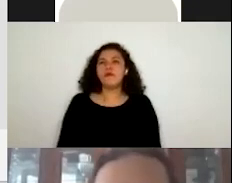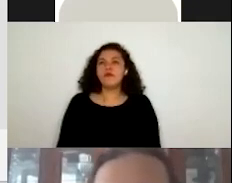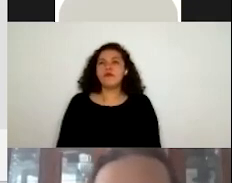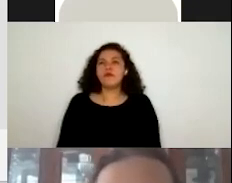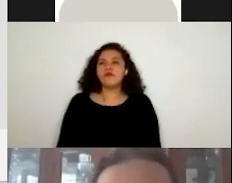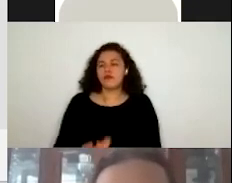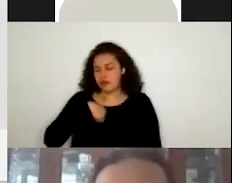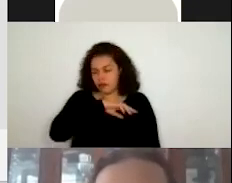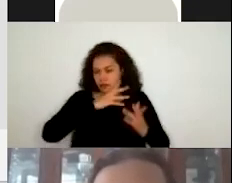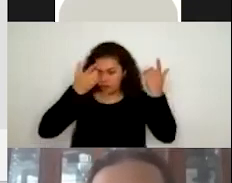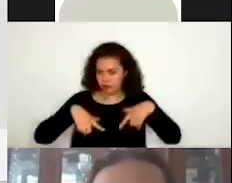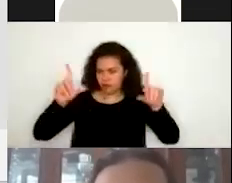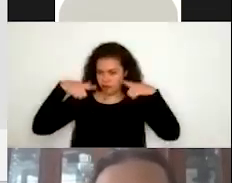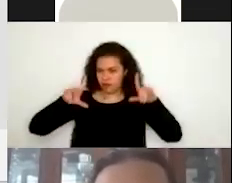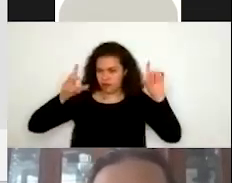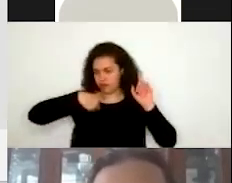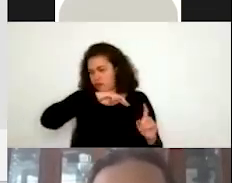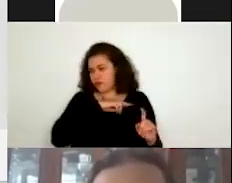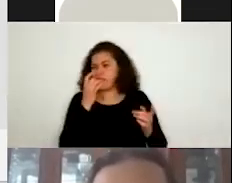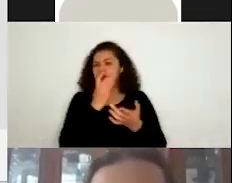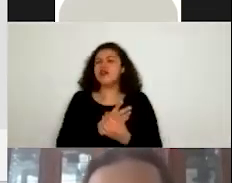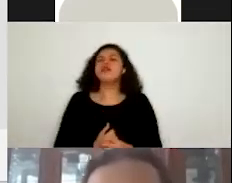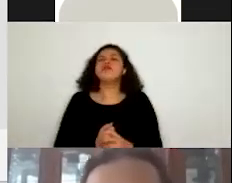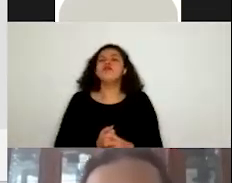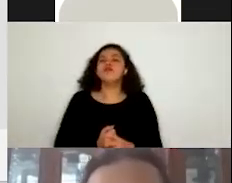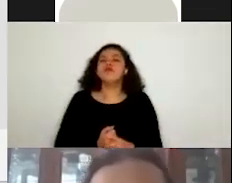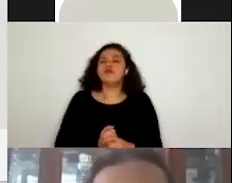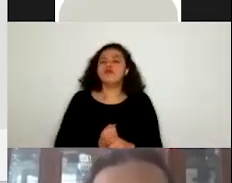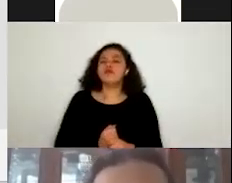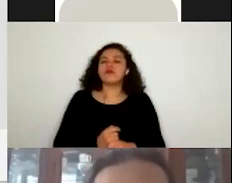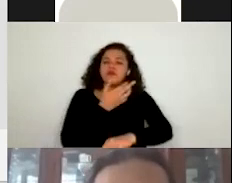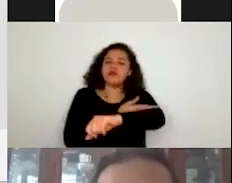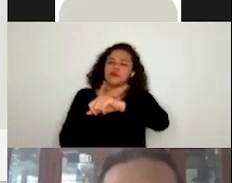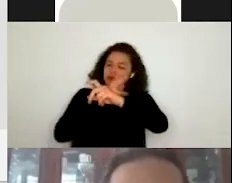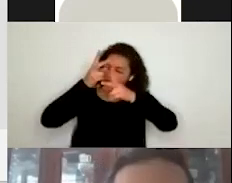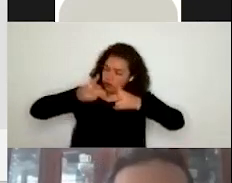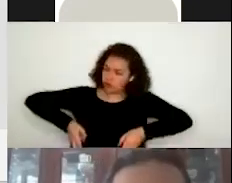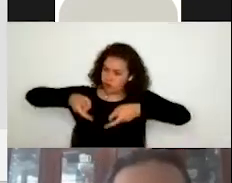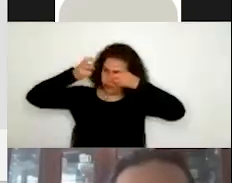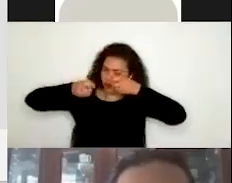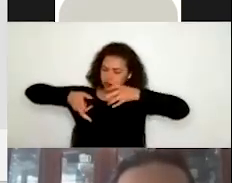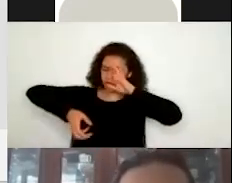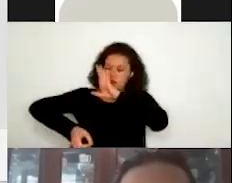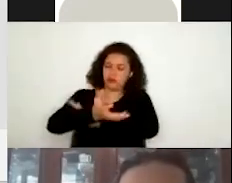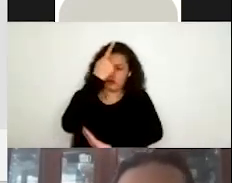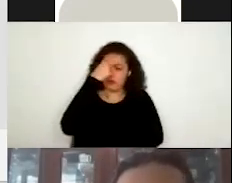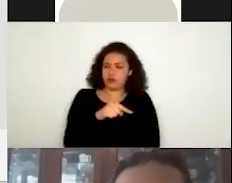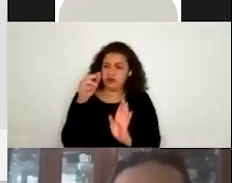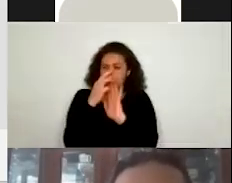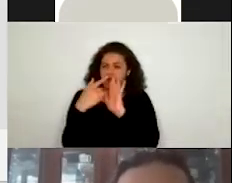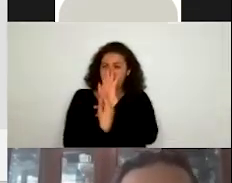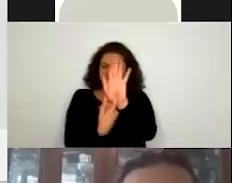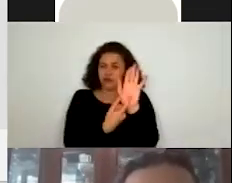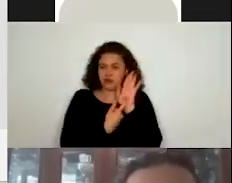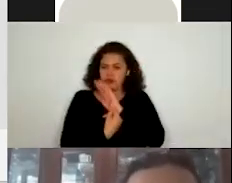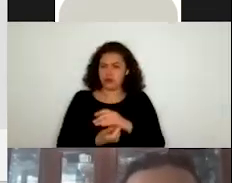plataforma digital únicamente vamos a registrar, vamos a subir el resultado de este análisis de